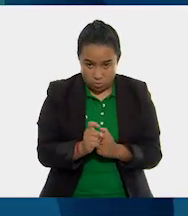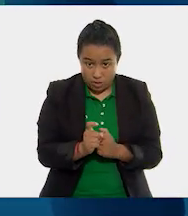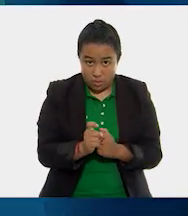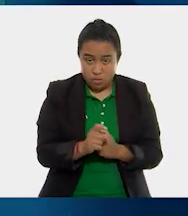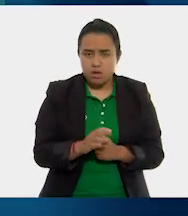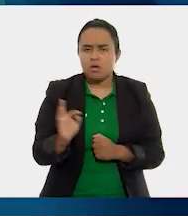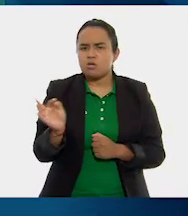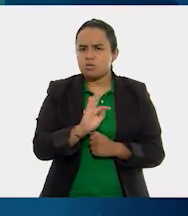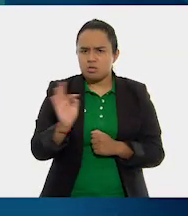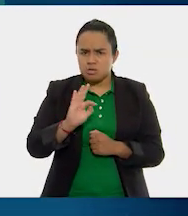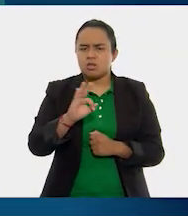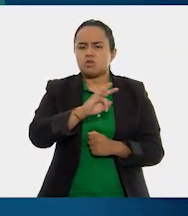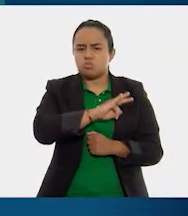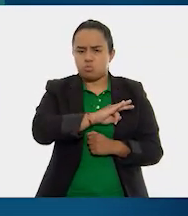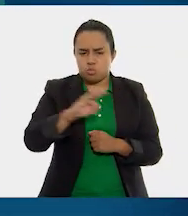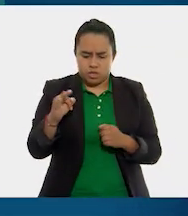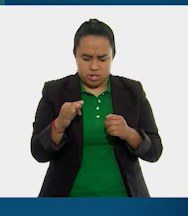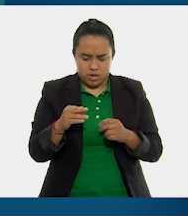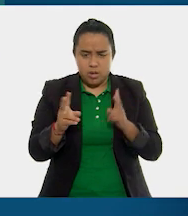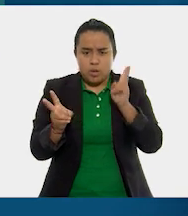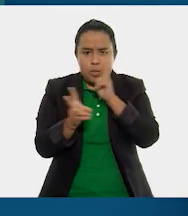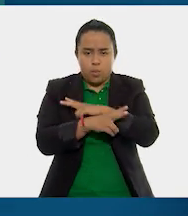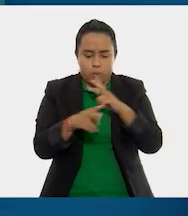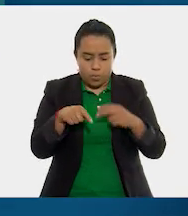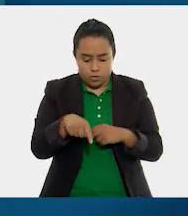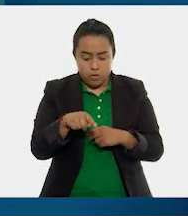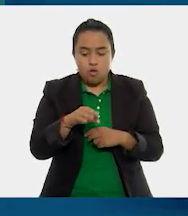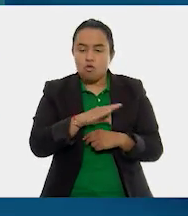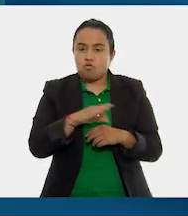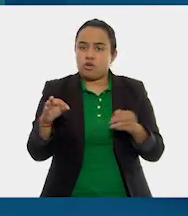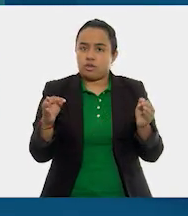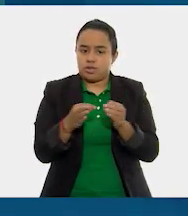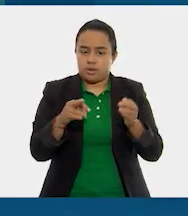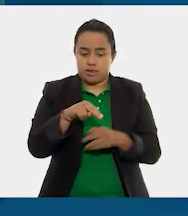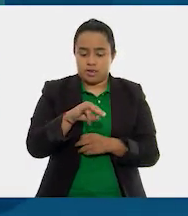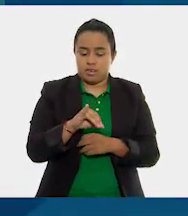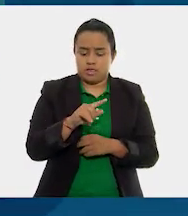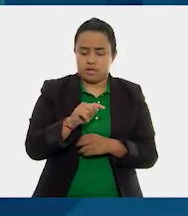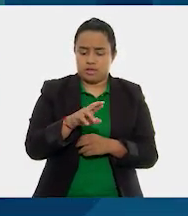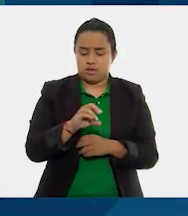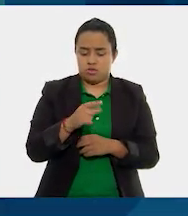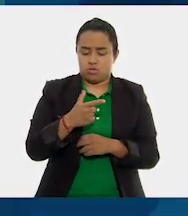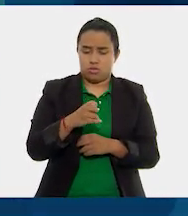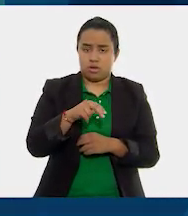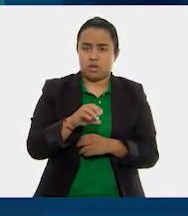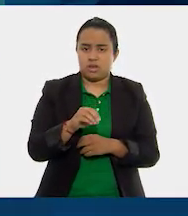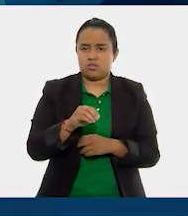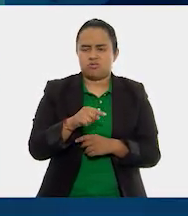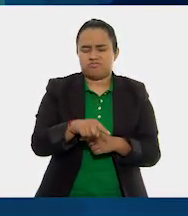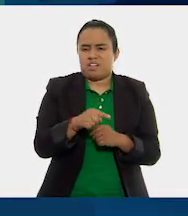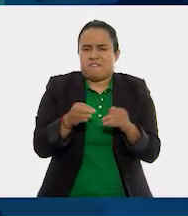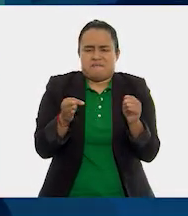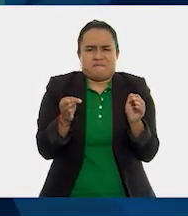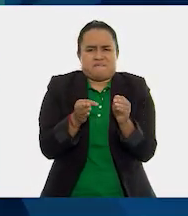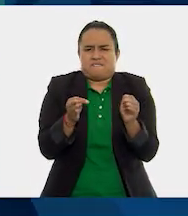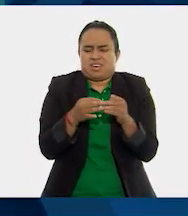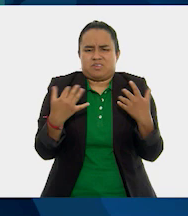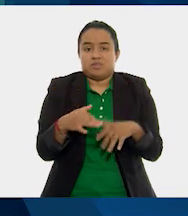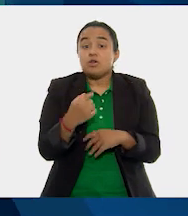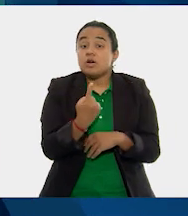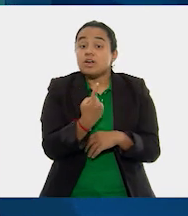la posibilidad de enfriar el aire del globo. El nitrógeno líquido es muy frío. Está